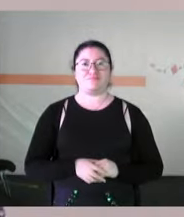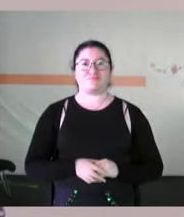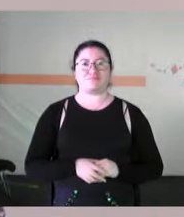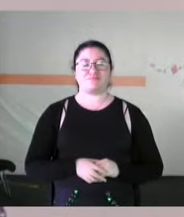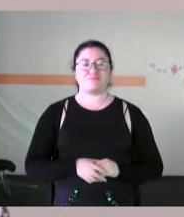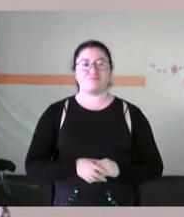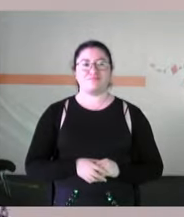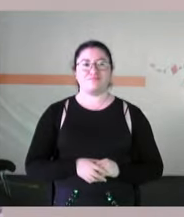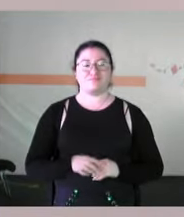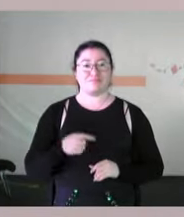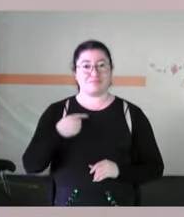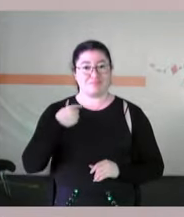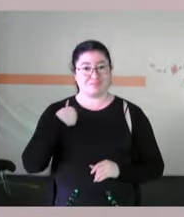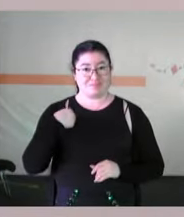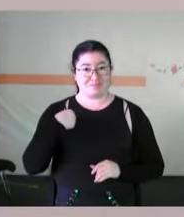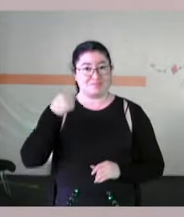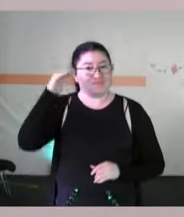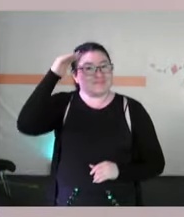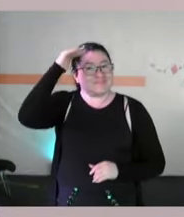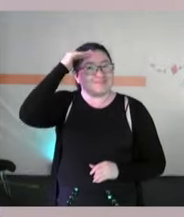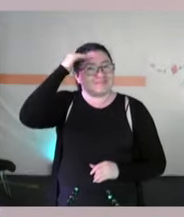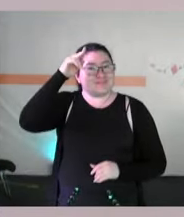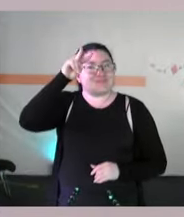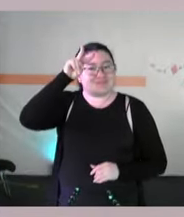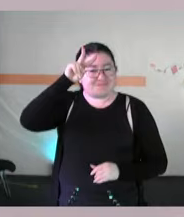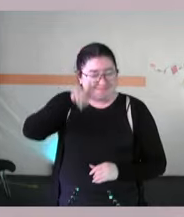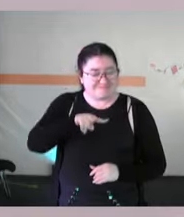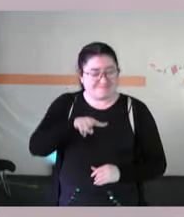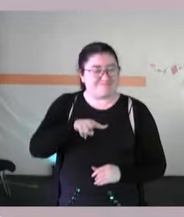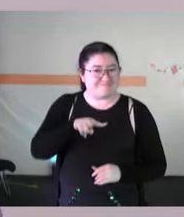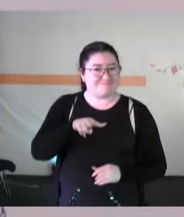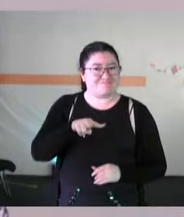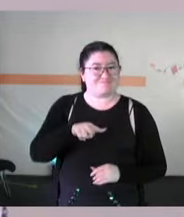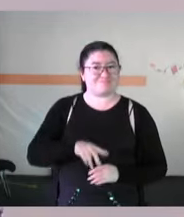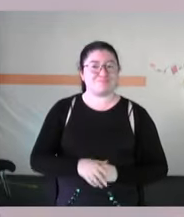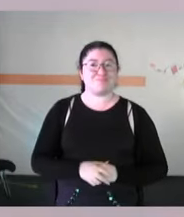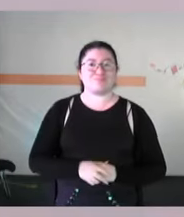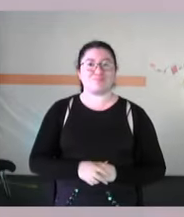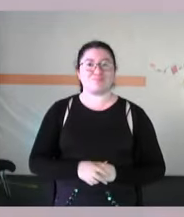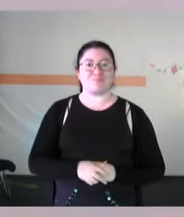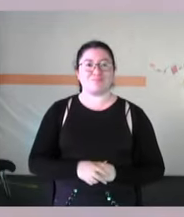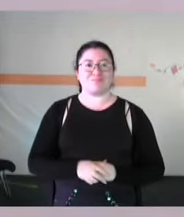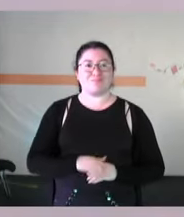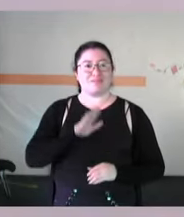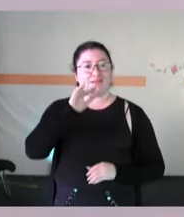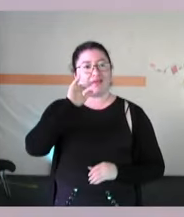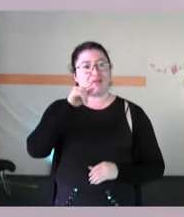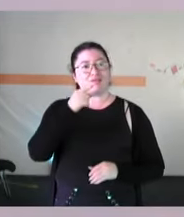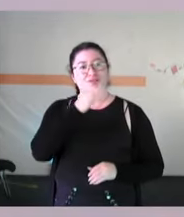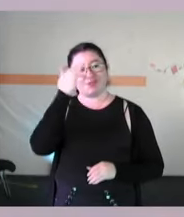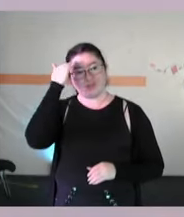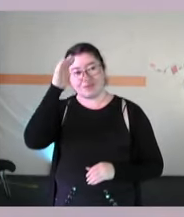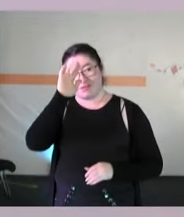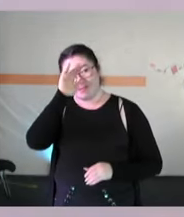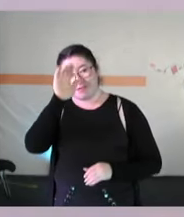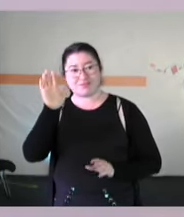Yo siempre he dicho, y lo digo de verdad, verdad. Hasta luego, señor. Que...